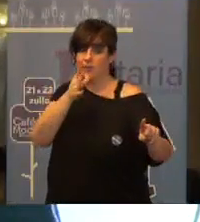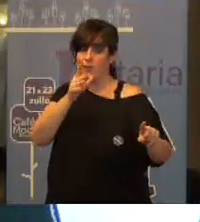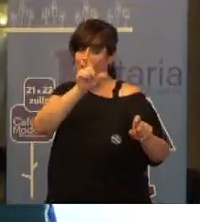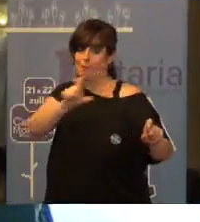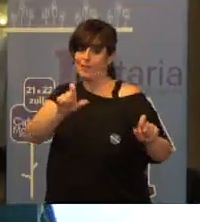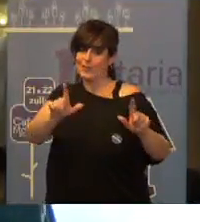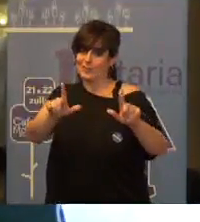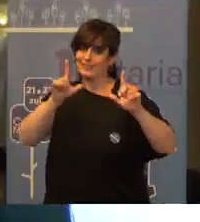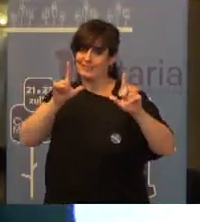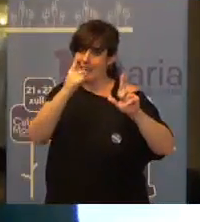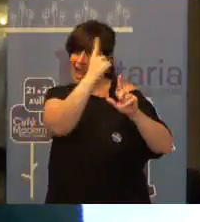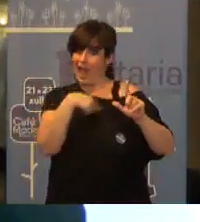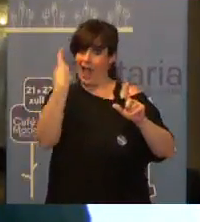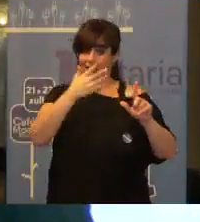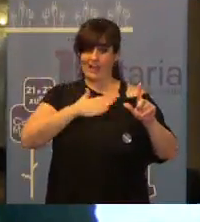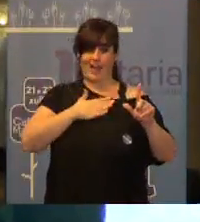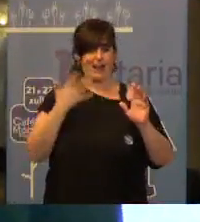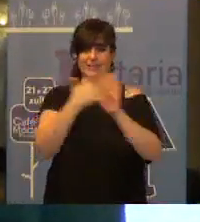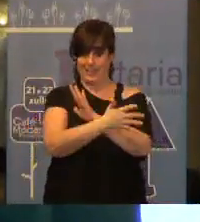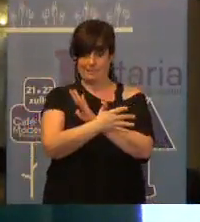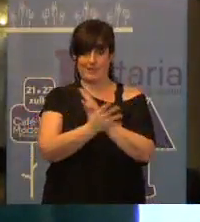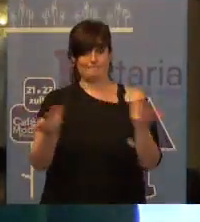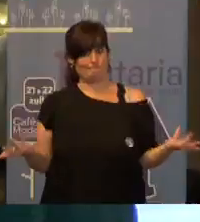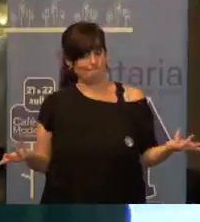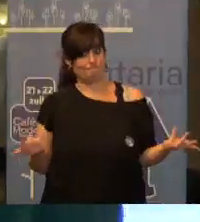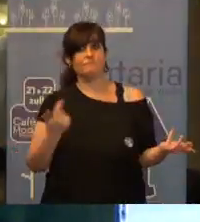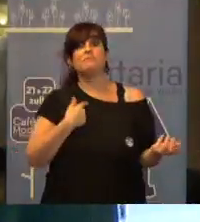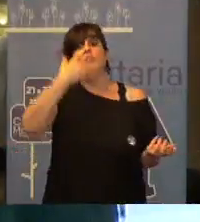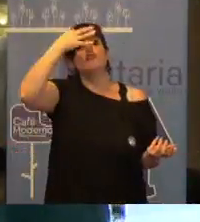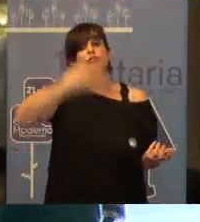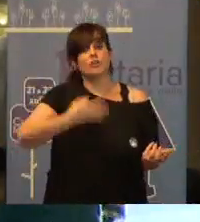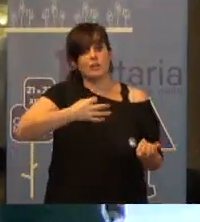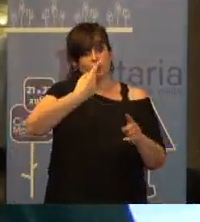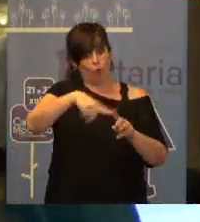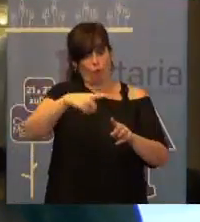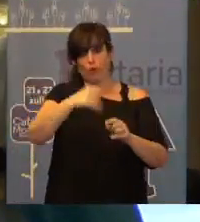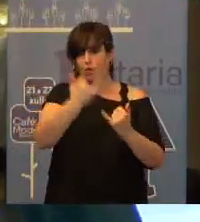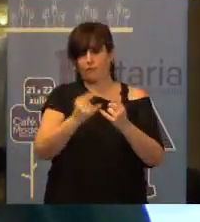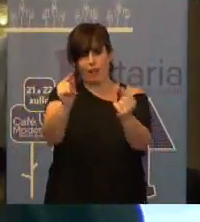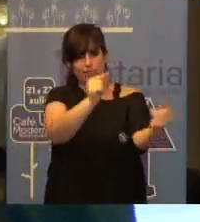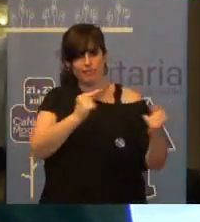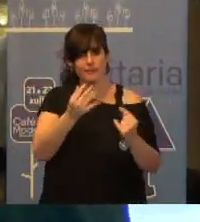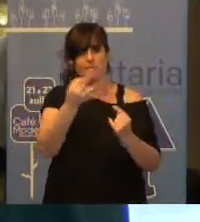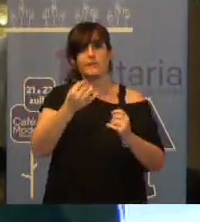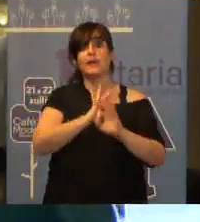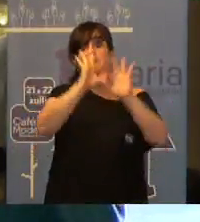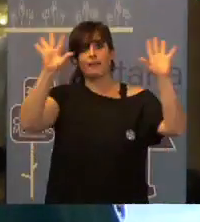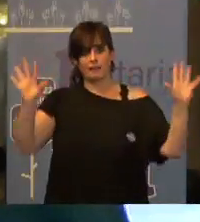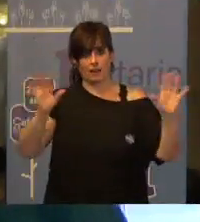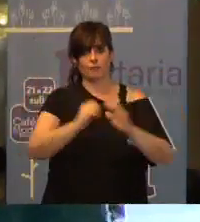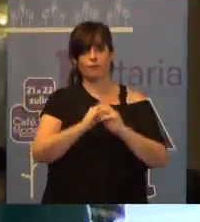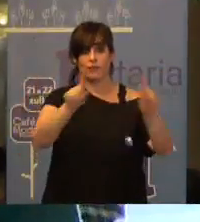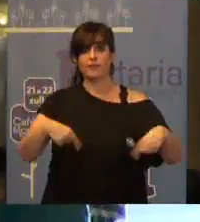que os que quedan traballando no movemento social. Entón, eu creo que esas cousas hai que discutilas e hai que clarificalas. E despois saber